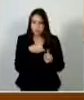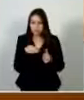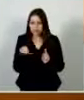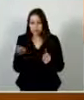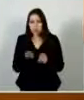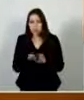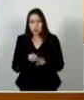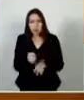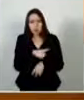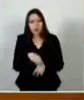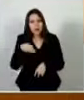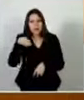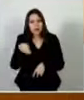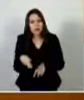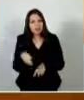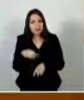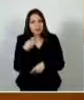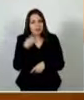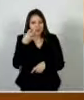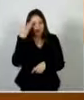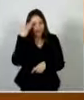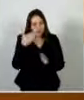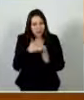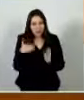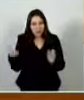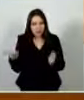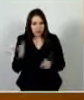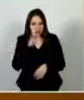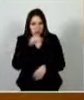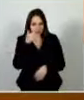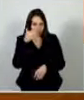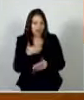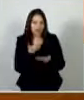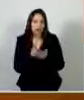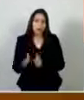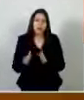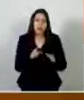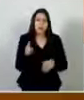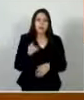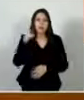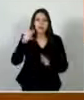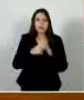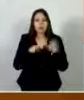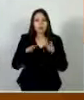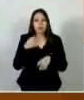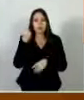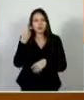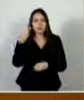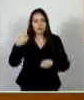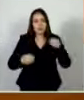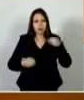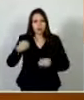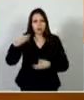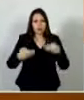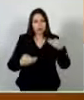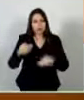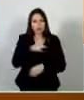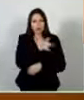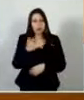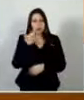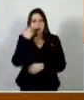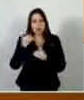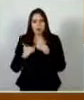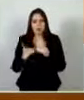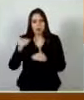y cómo en mayo del 2019 dos magistrados del Tribunal de Justicia Electoral se excedieron y pareciera que